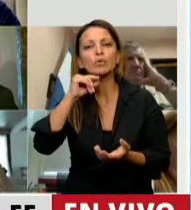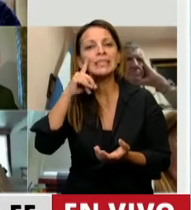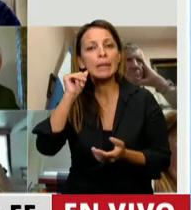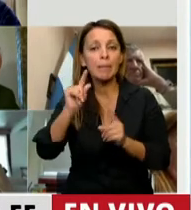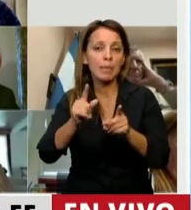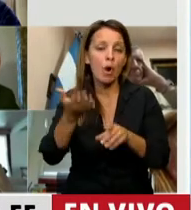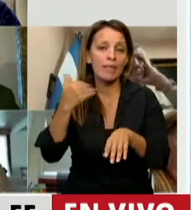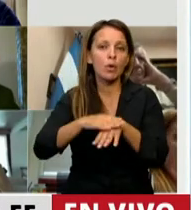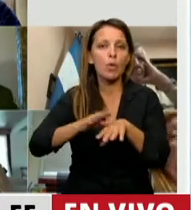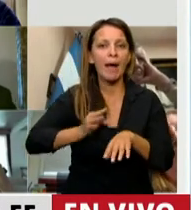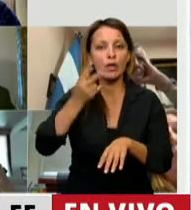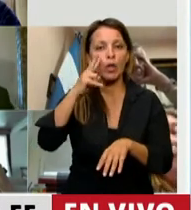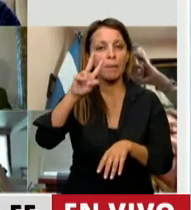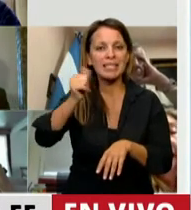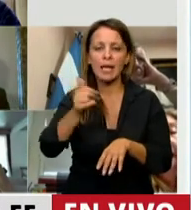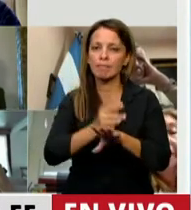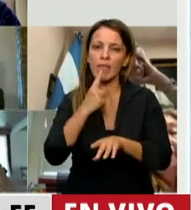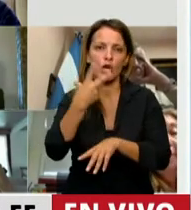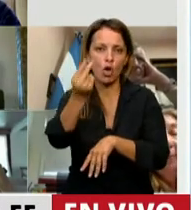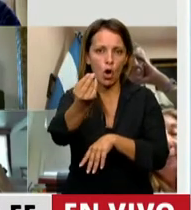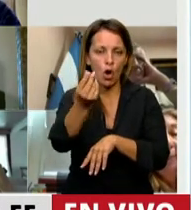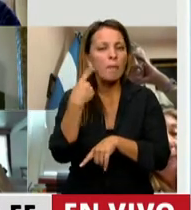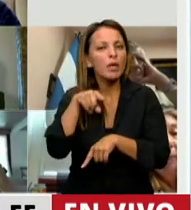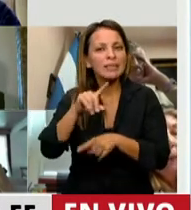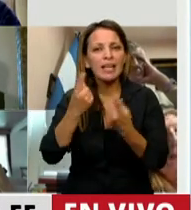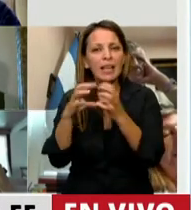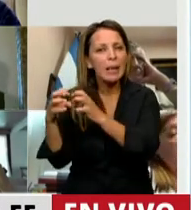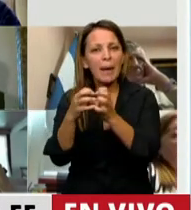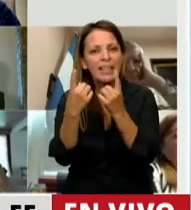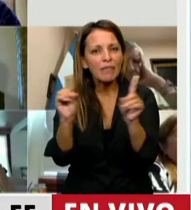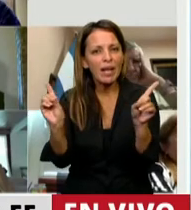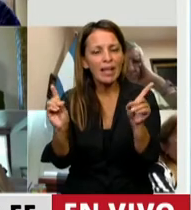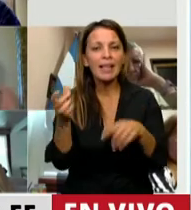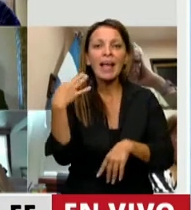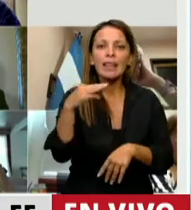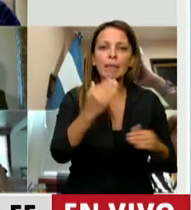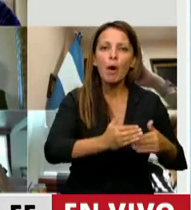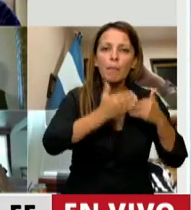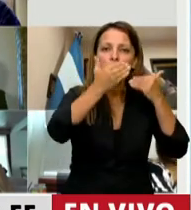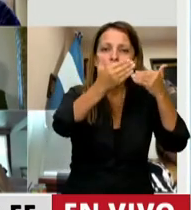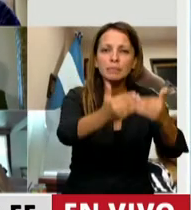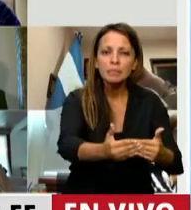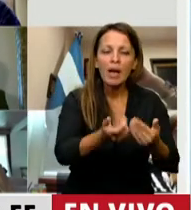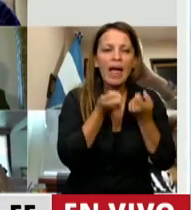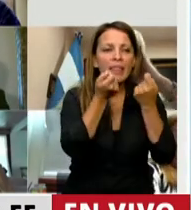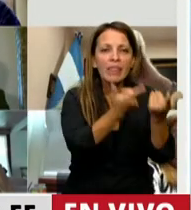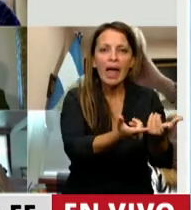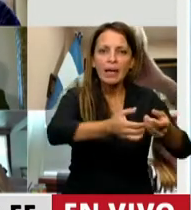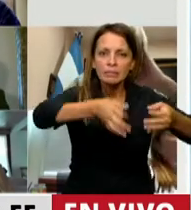le cerró las puertas. Pero eso es otro debate. Tendríamos que prorrogar, darle